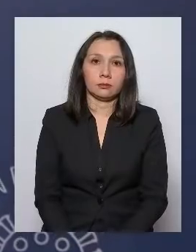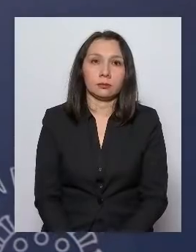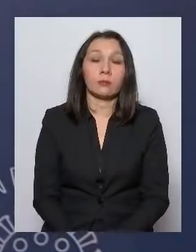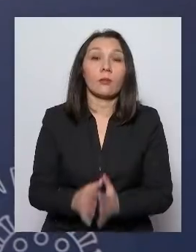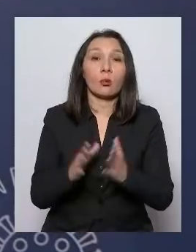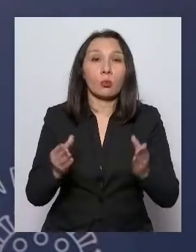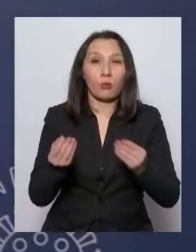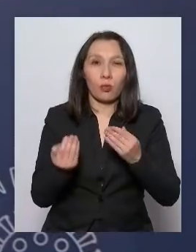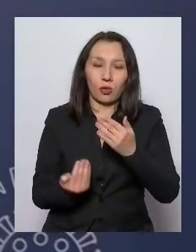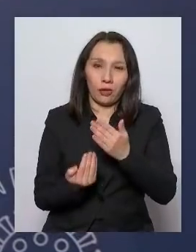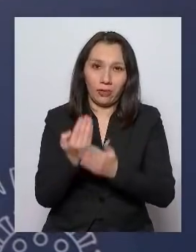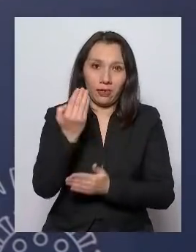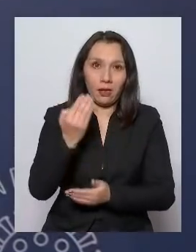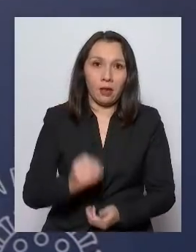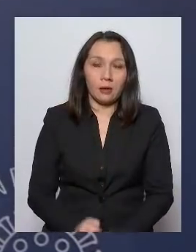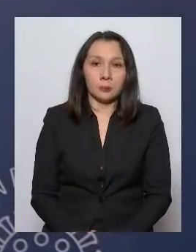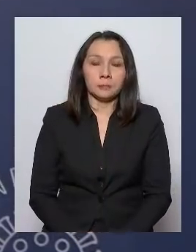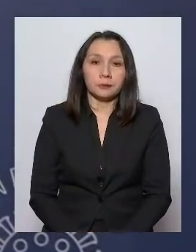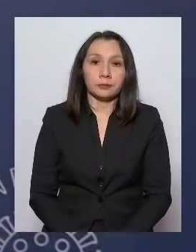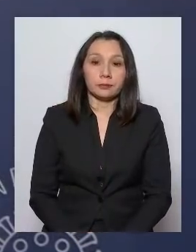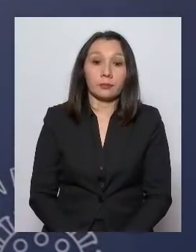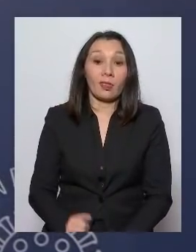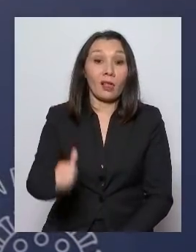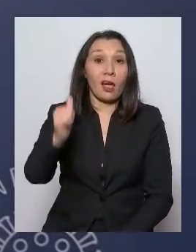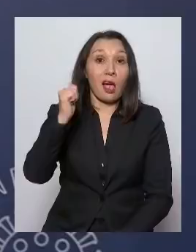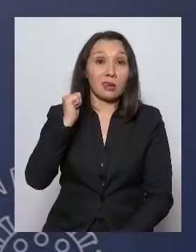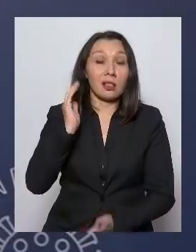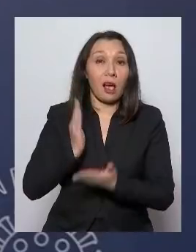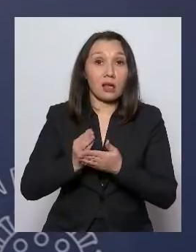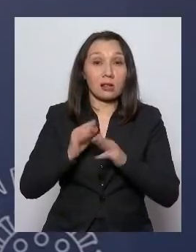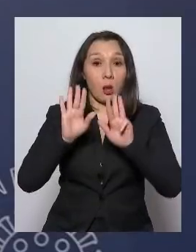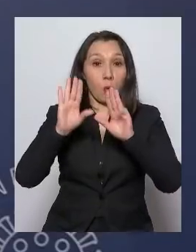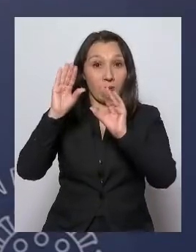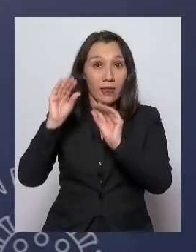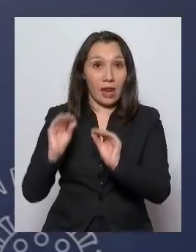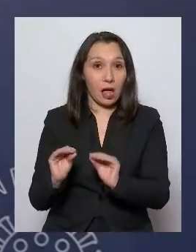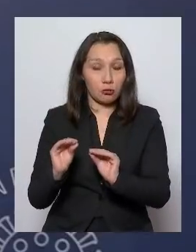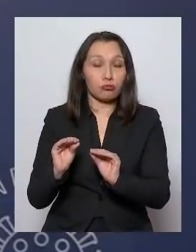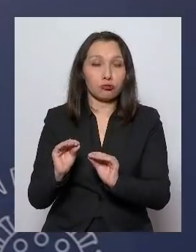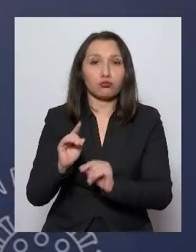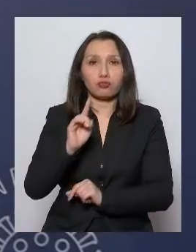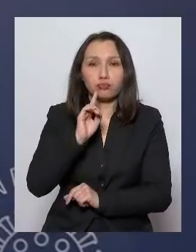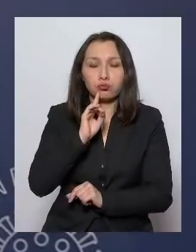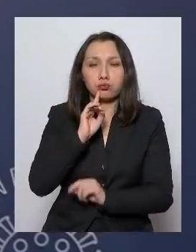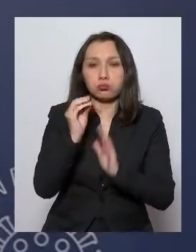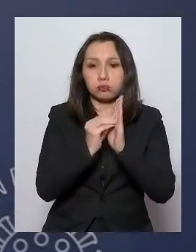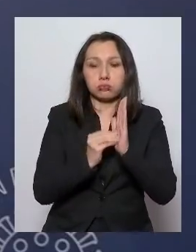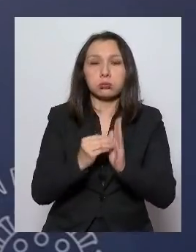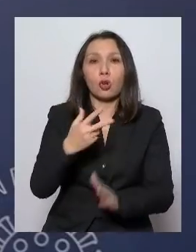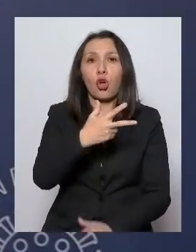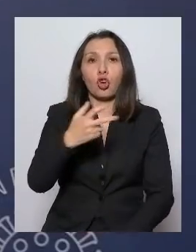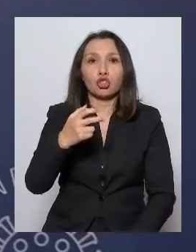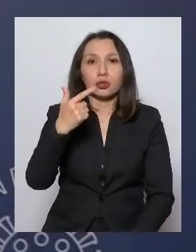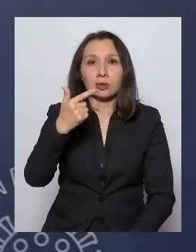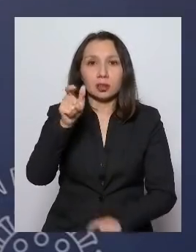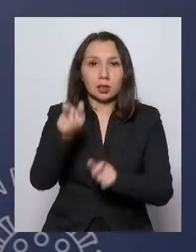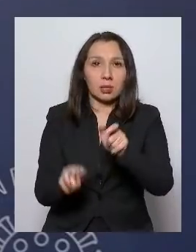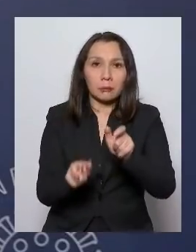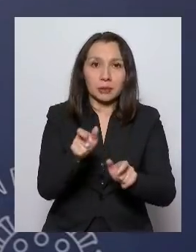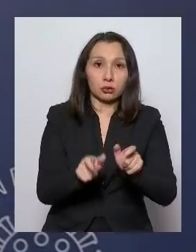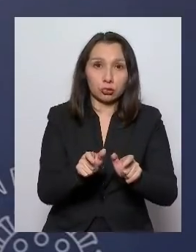Muy buenos días. Al día de ayer a las 21 horas tenemos 807